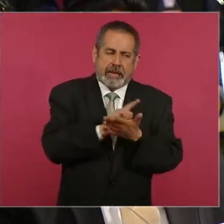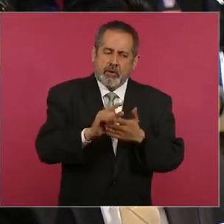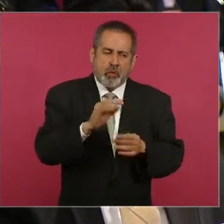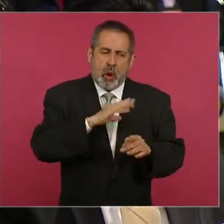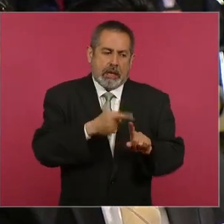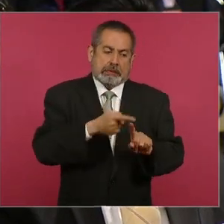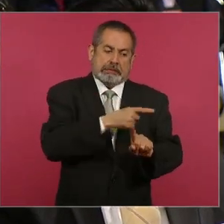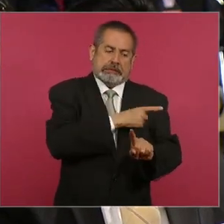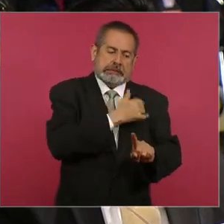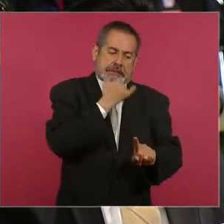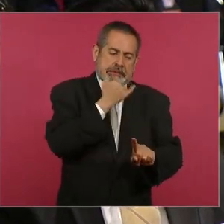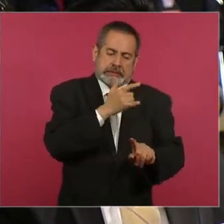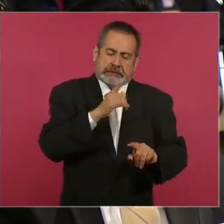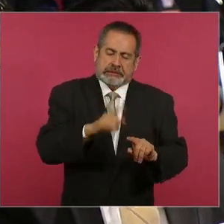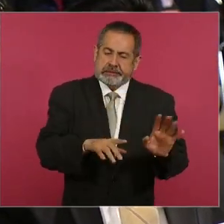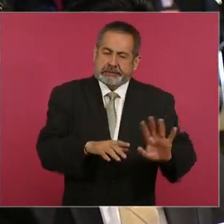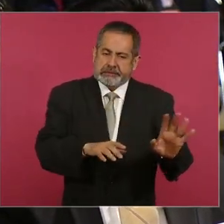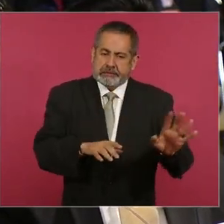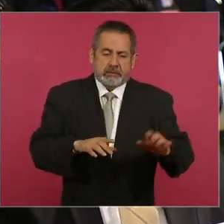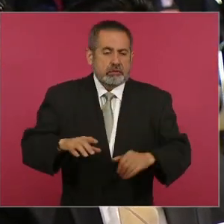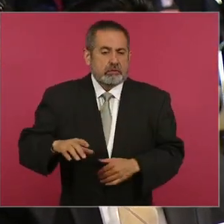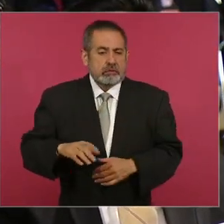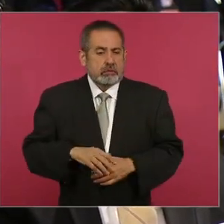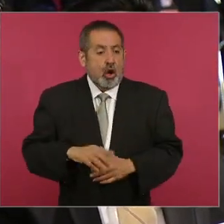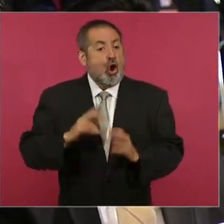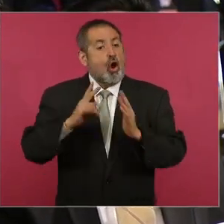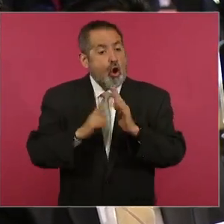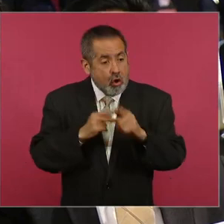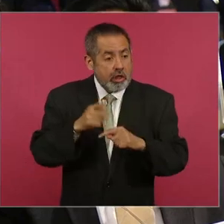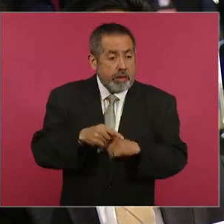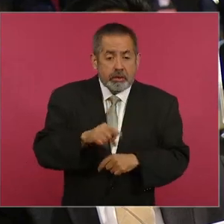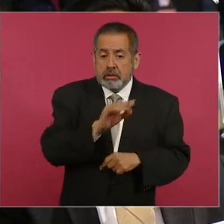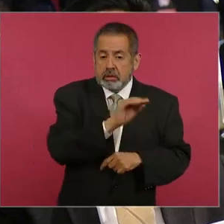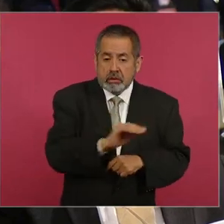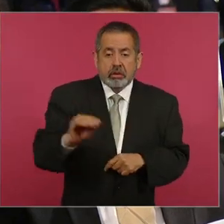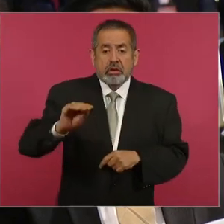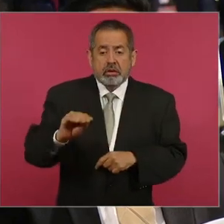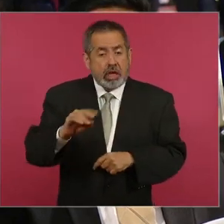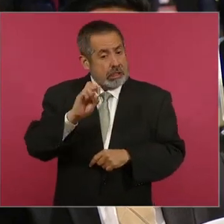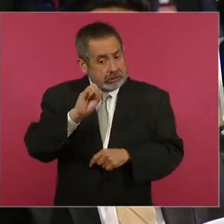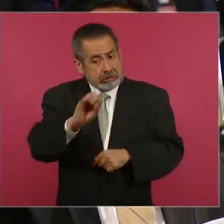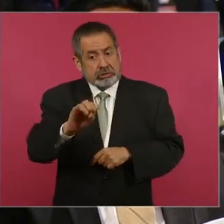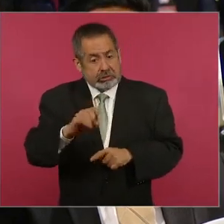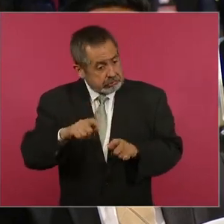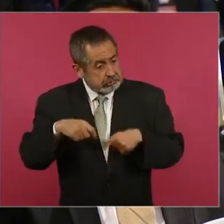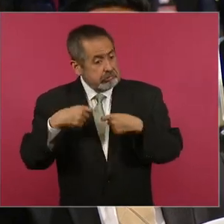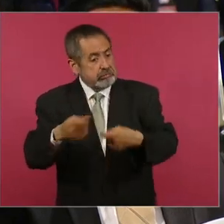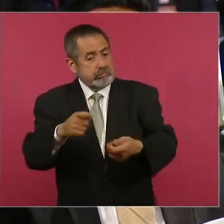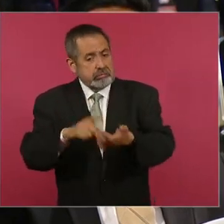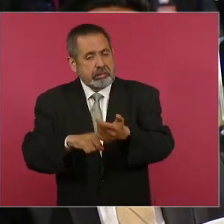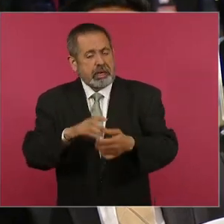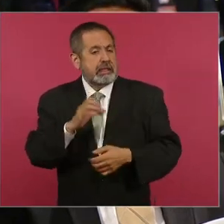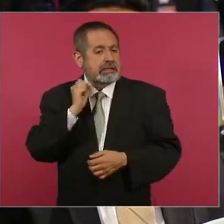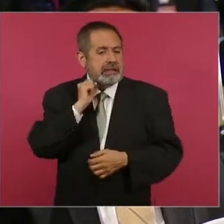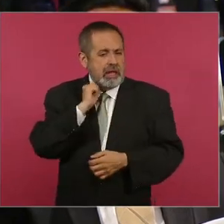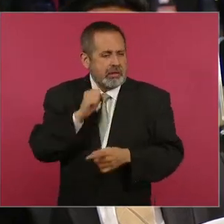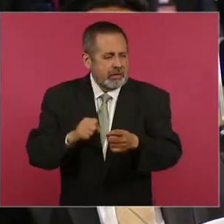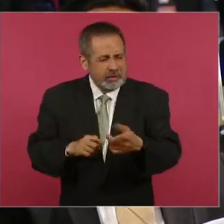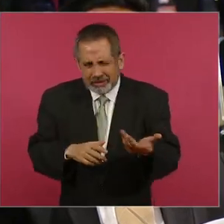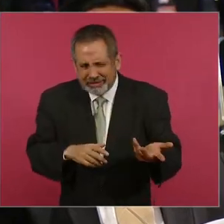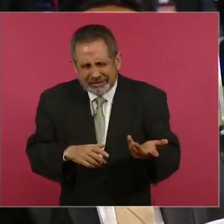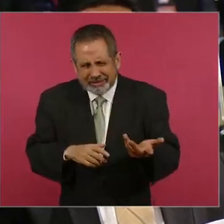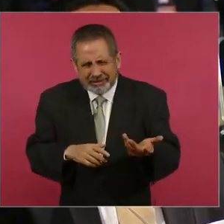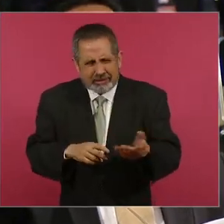contendiera para la gubernatura. Ahora lo vuelven a recibir para contender para una senaduría. Este tipo